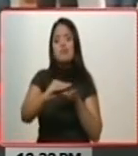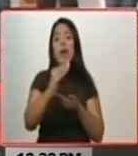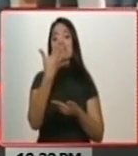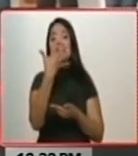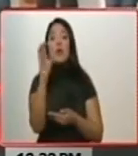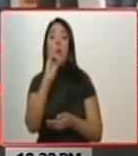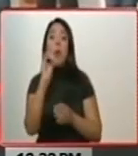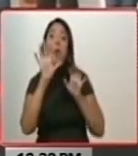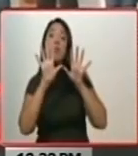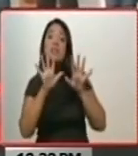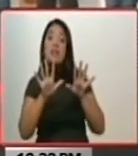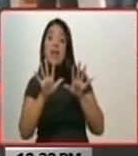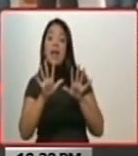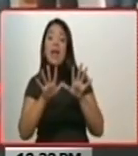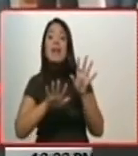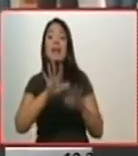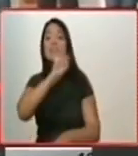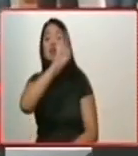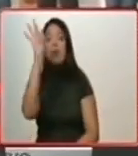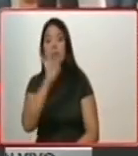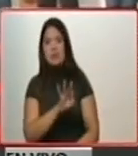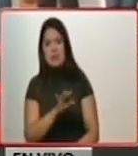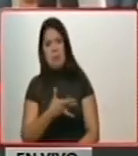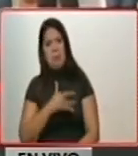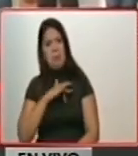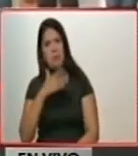5, 10, 15 y 20%.